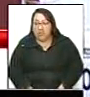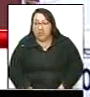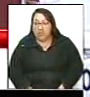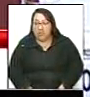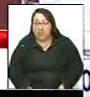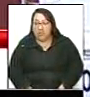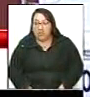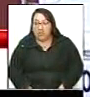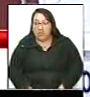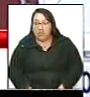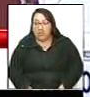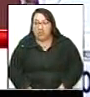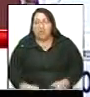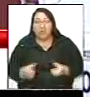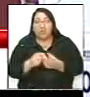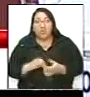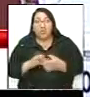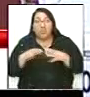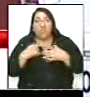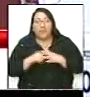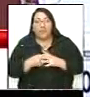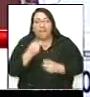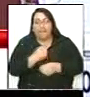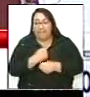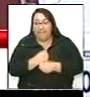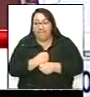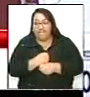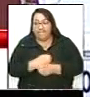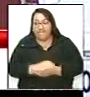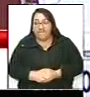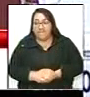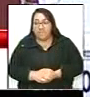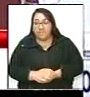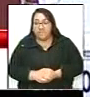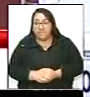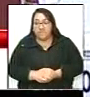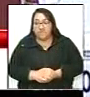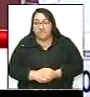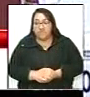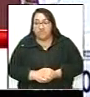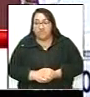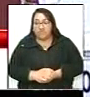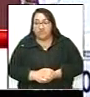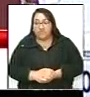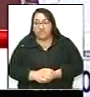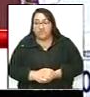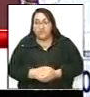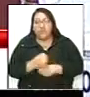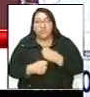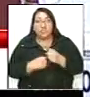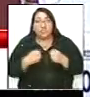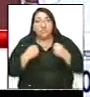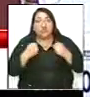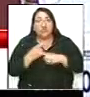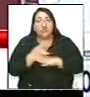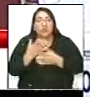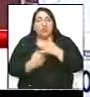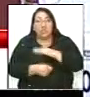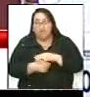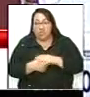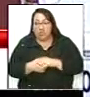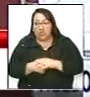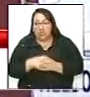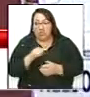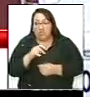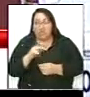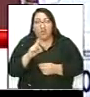que la Comisión Especial pueda comenzar a trabajar ya, ¿no? Estamos en el año de la lucha contra la corrupción y contra la